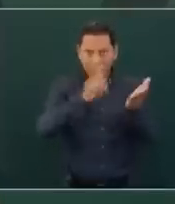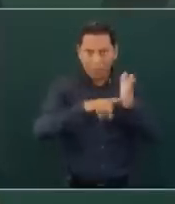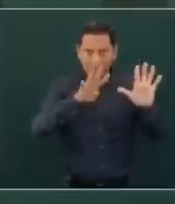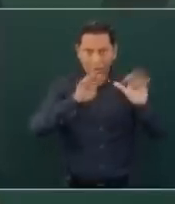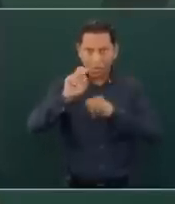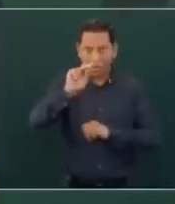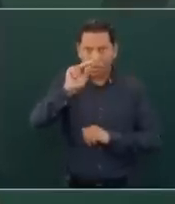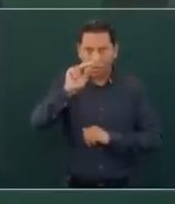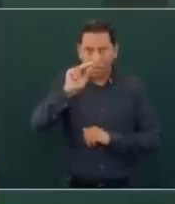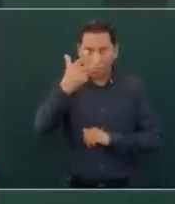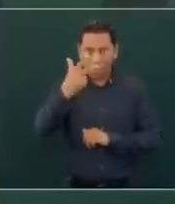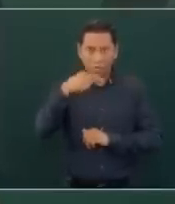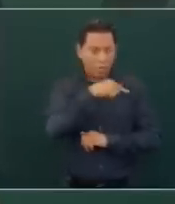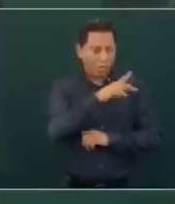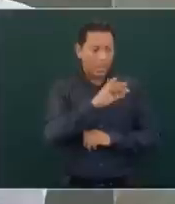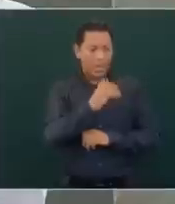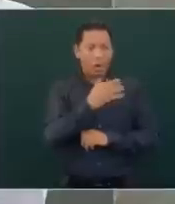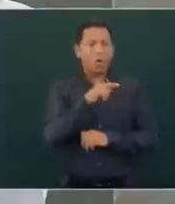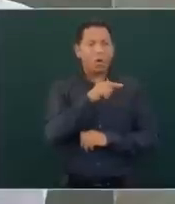1988,